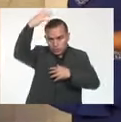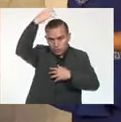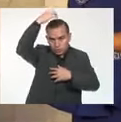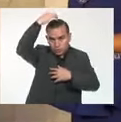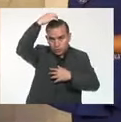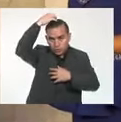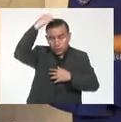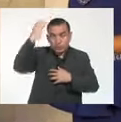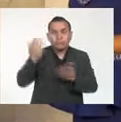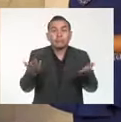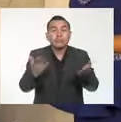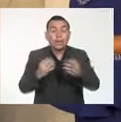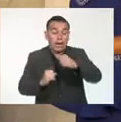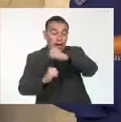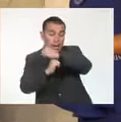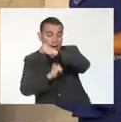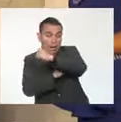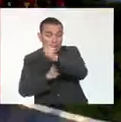por mucho de nuestro país.